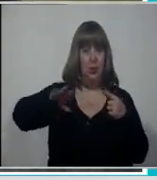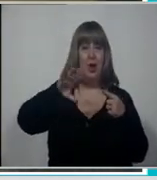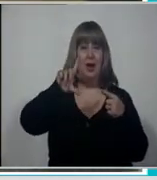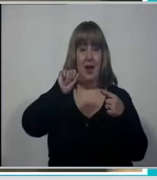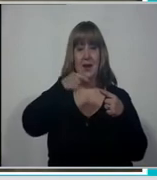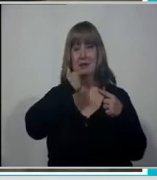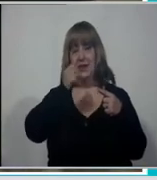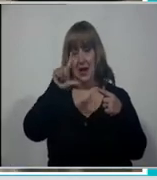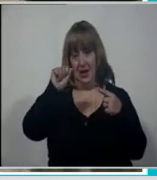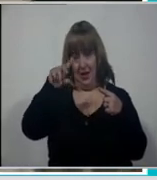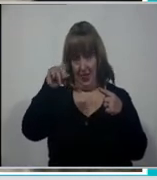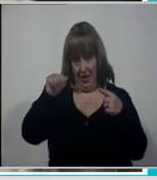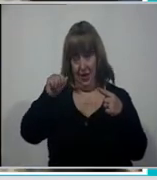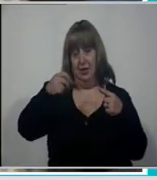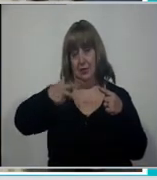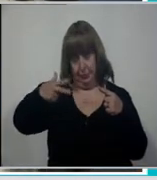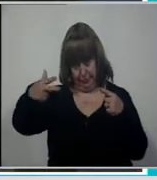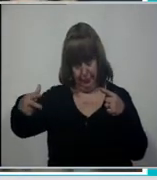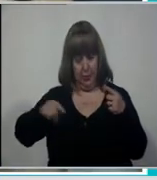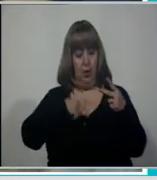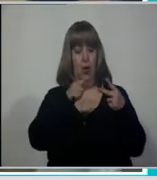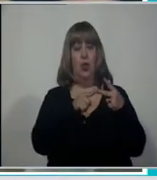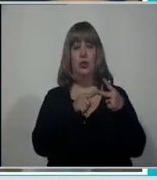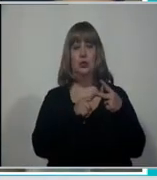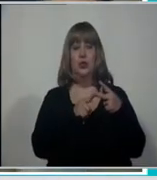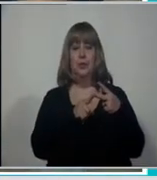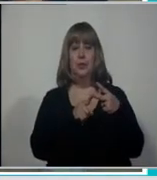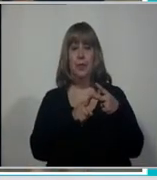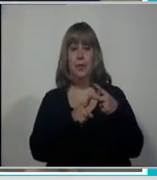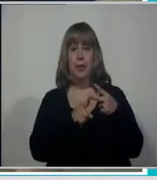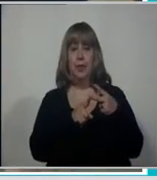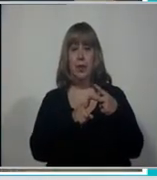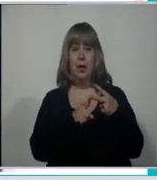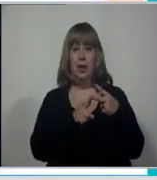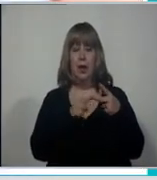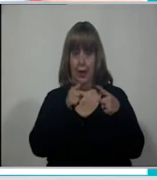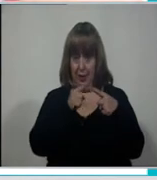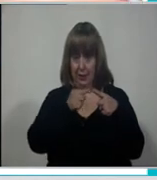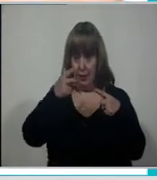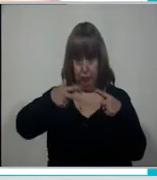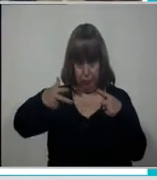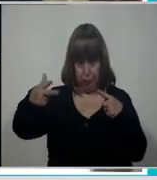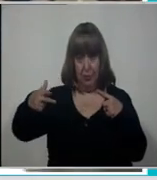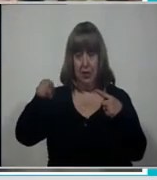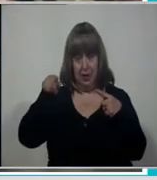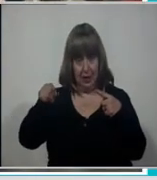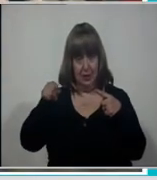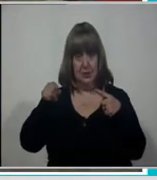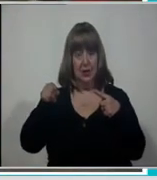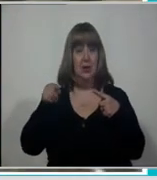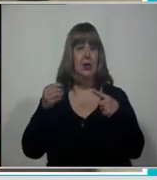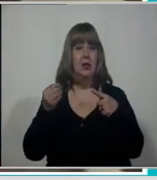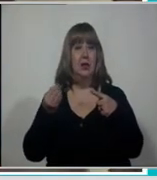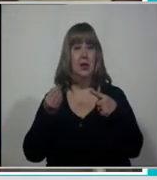que se llama con sus conclusiones acciones ilegales en esa causa o sea lo que se va a determinar